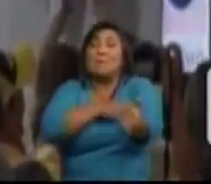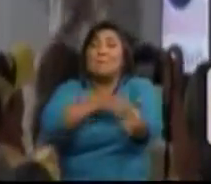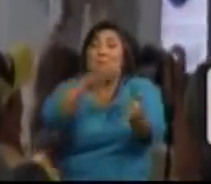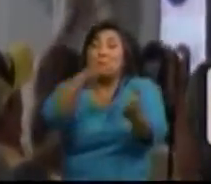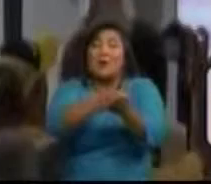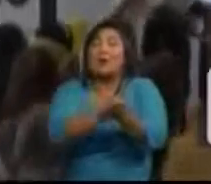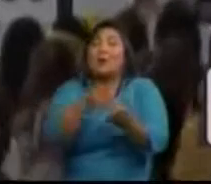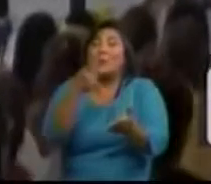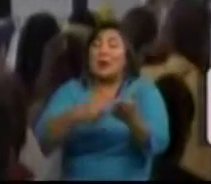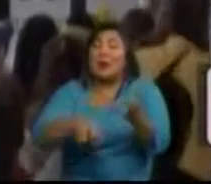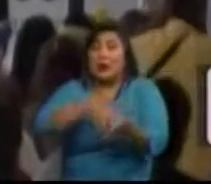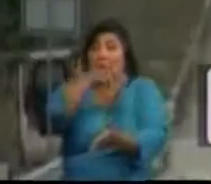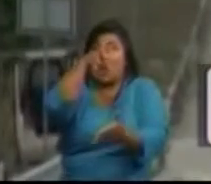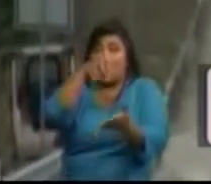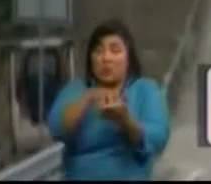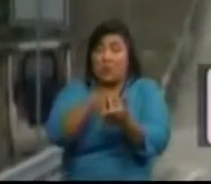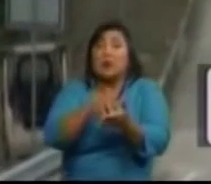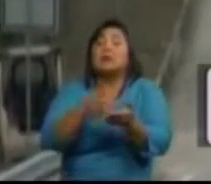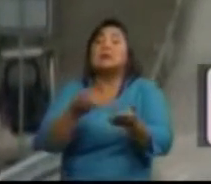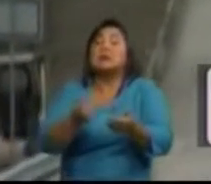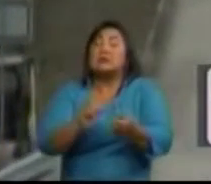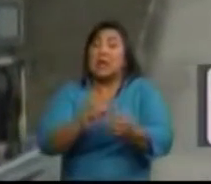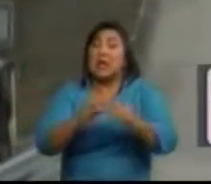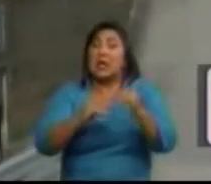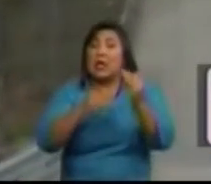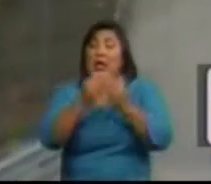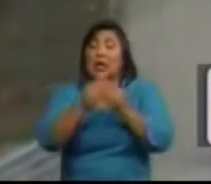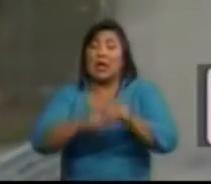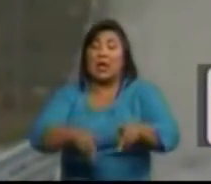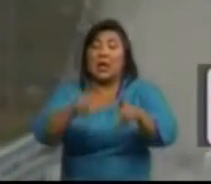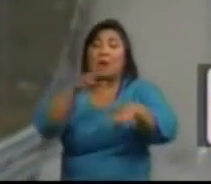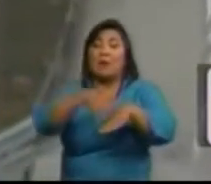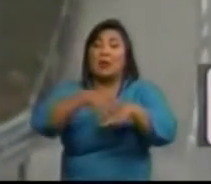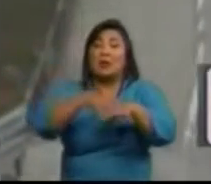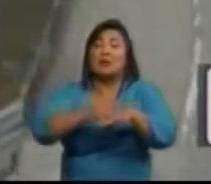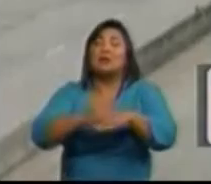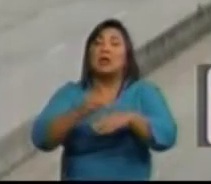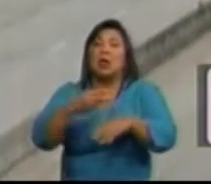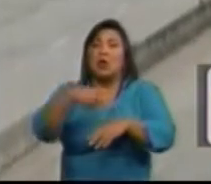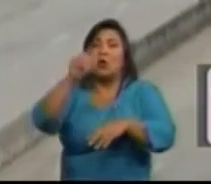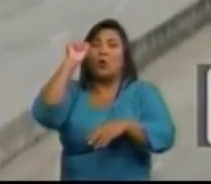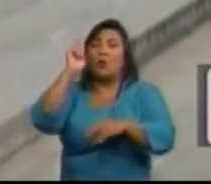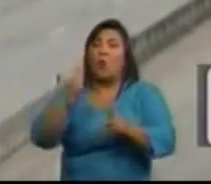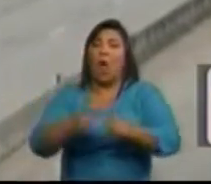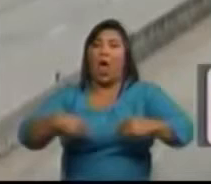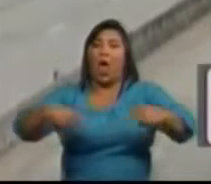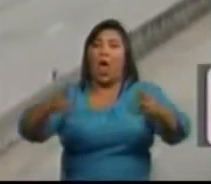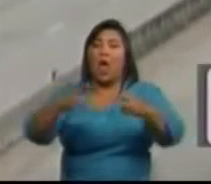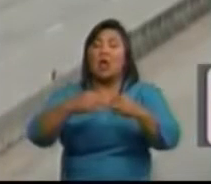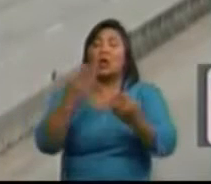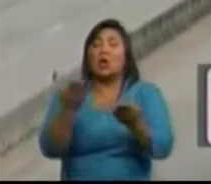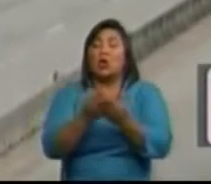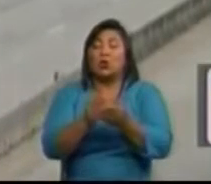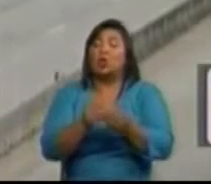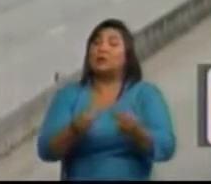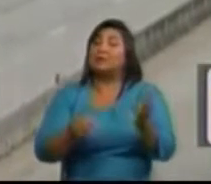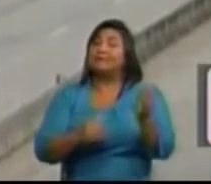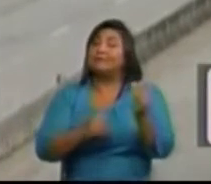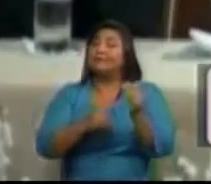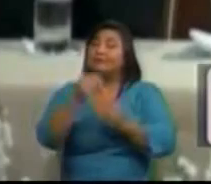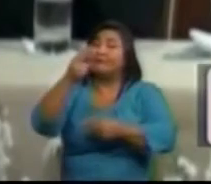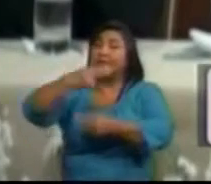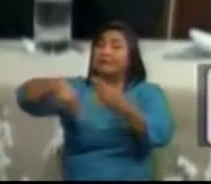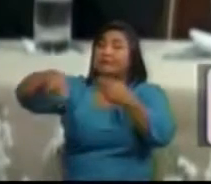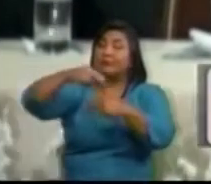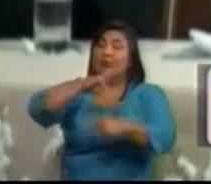la provincia es que se realizará la carretera Machala, Guayaquil y Huaquillas, que se hará en tres tramos donde se invertirá 60 millones de